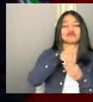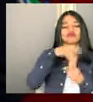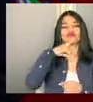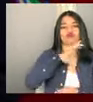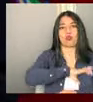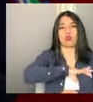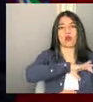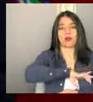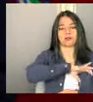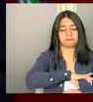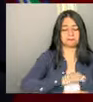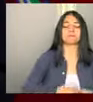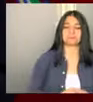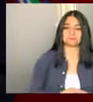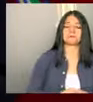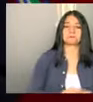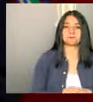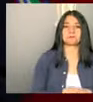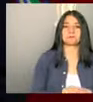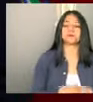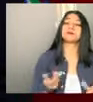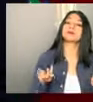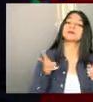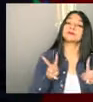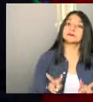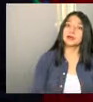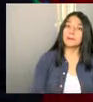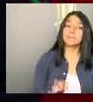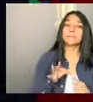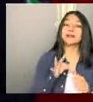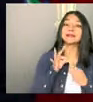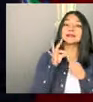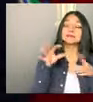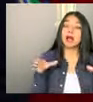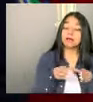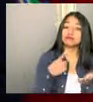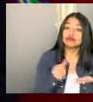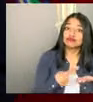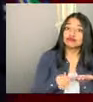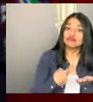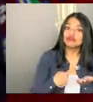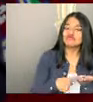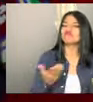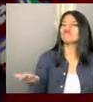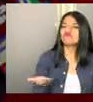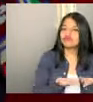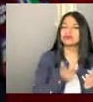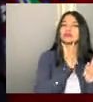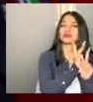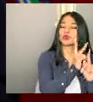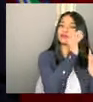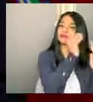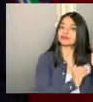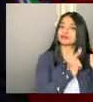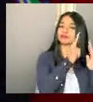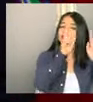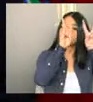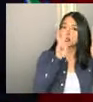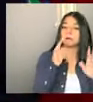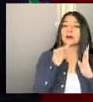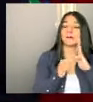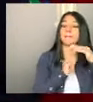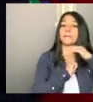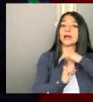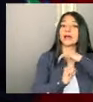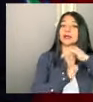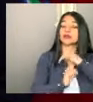y vamos a tener adicionalmente reuniones puntuales, como por ejemplo el Metro de Quito, que es